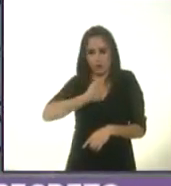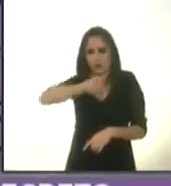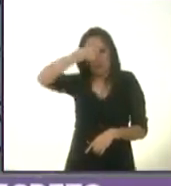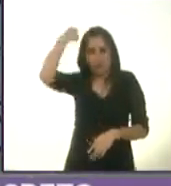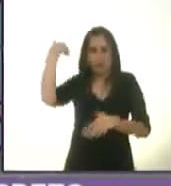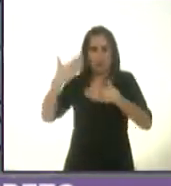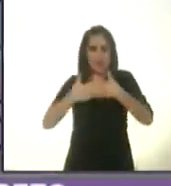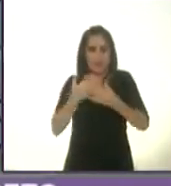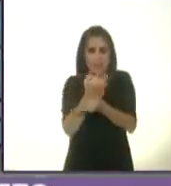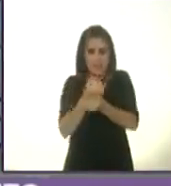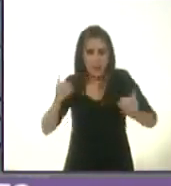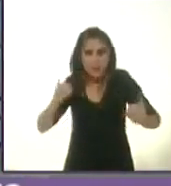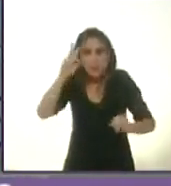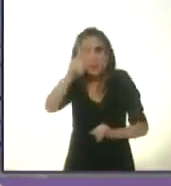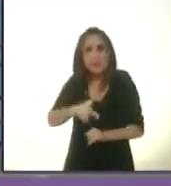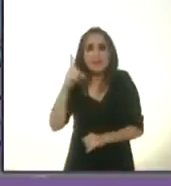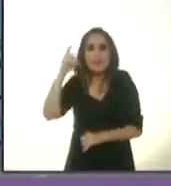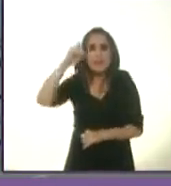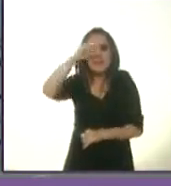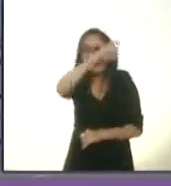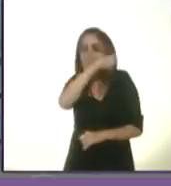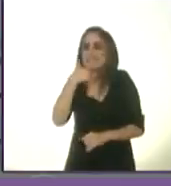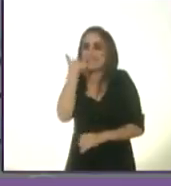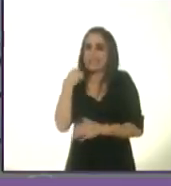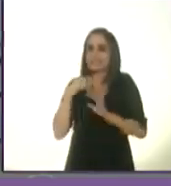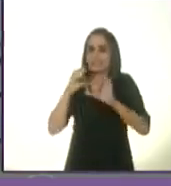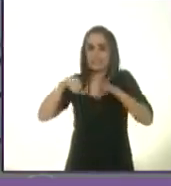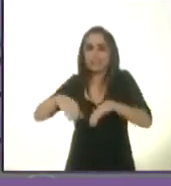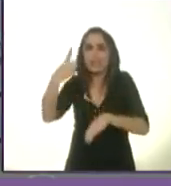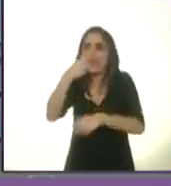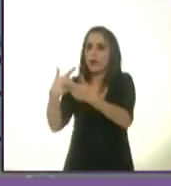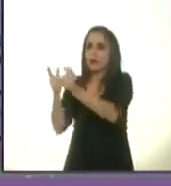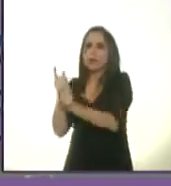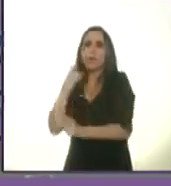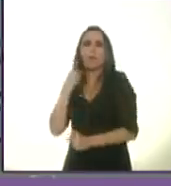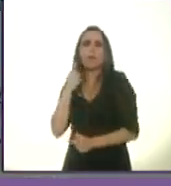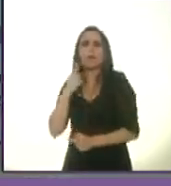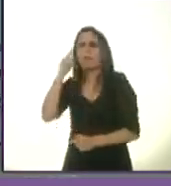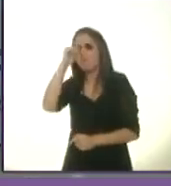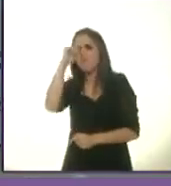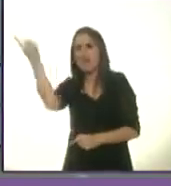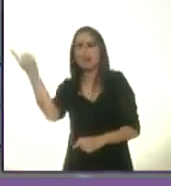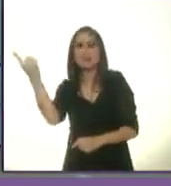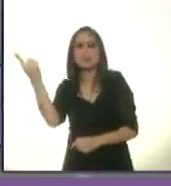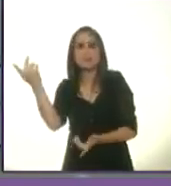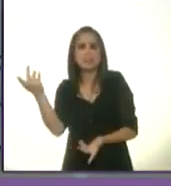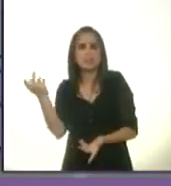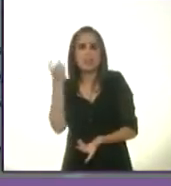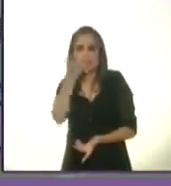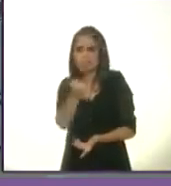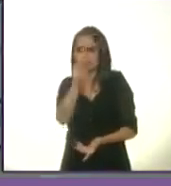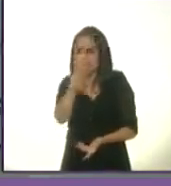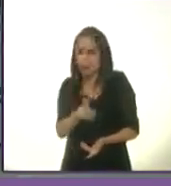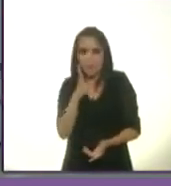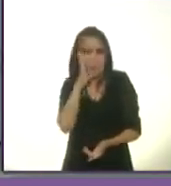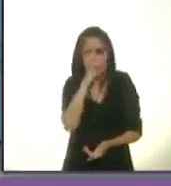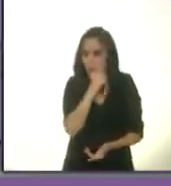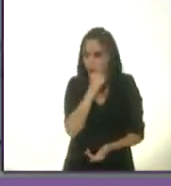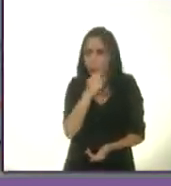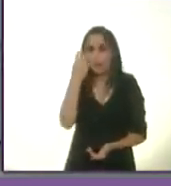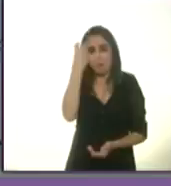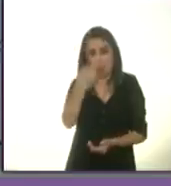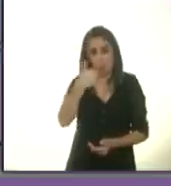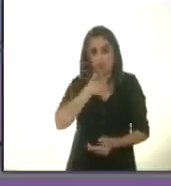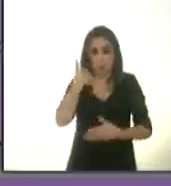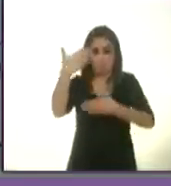sea más difícil de conseguir que formar un partido político eso no puede suceder por eso en aprox en mi